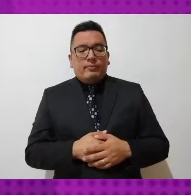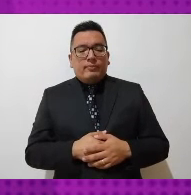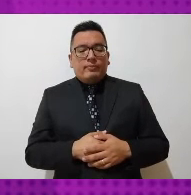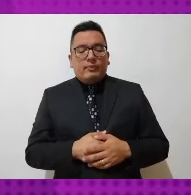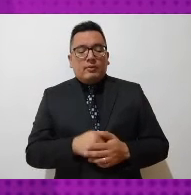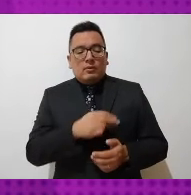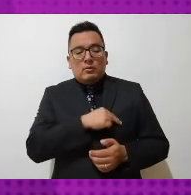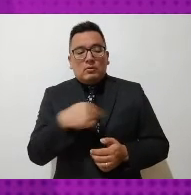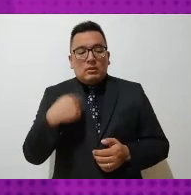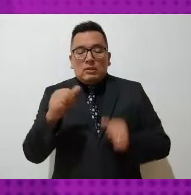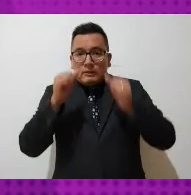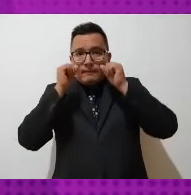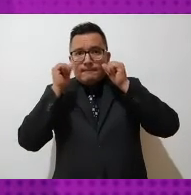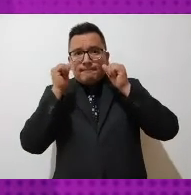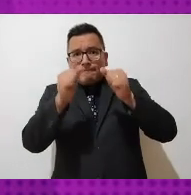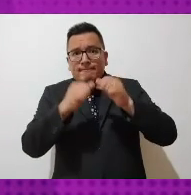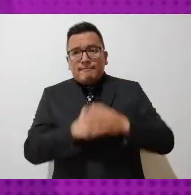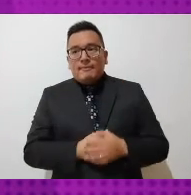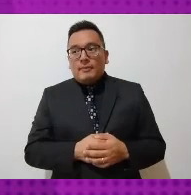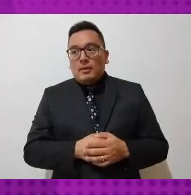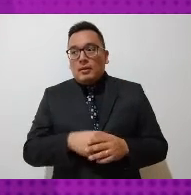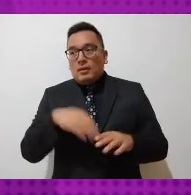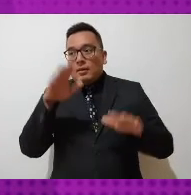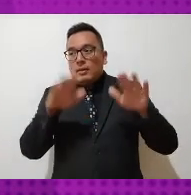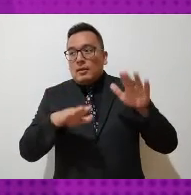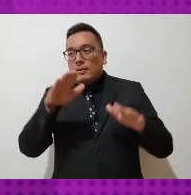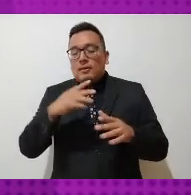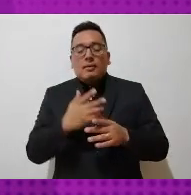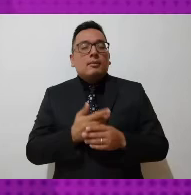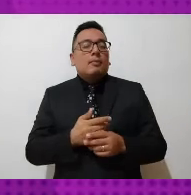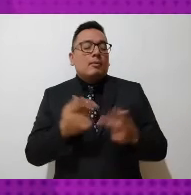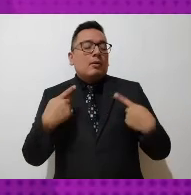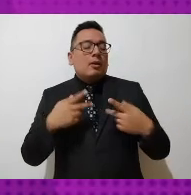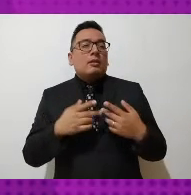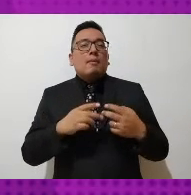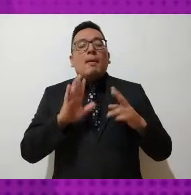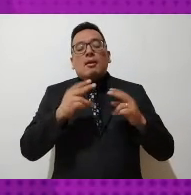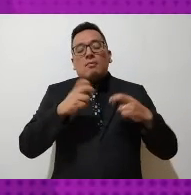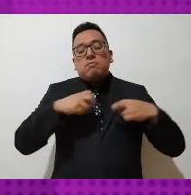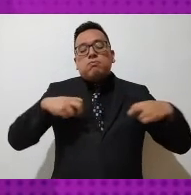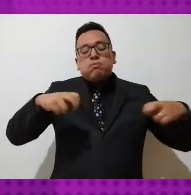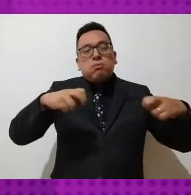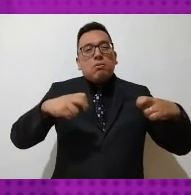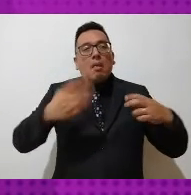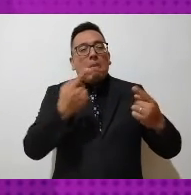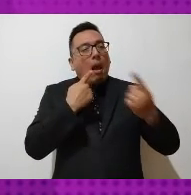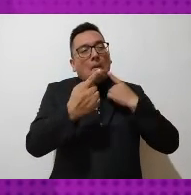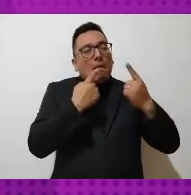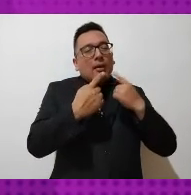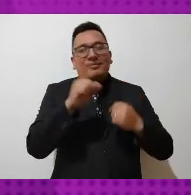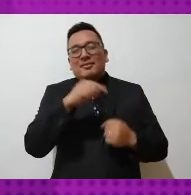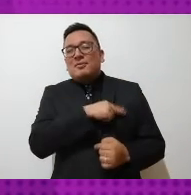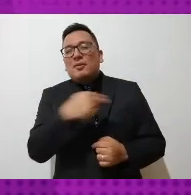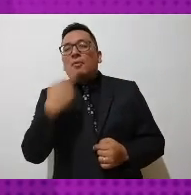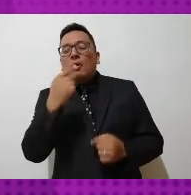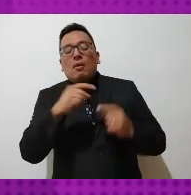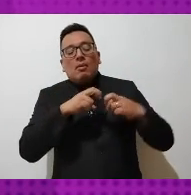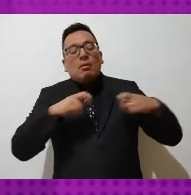de escuchar. A veces se llaman conversatorios y yo creo que serían escuchatorios con la sociedad